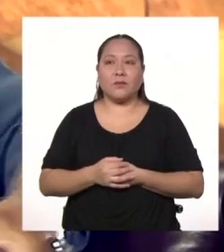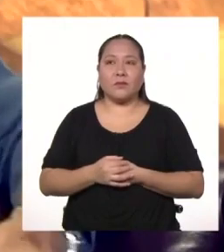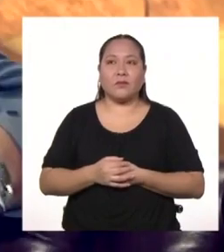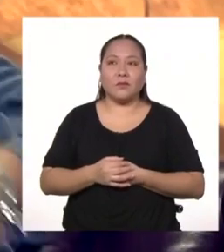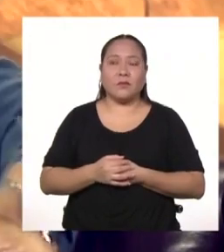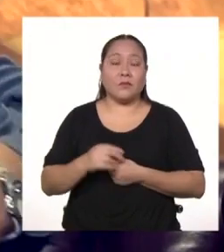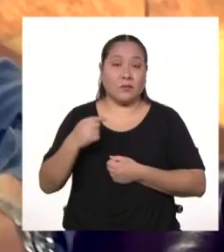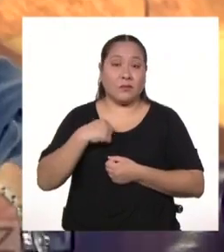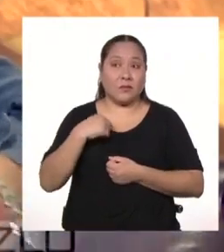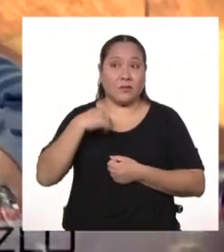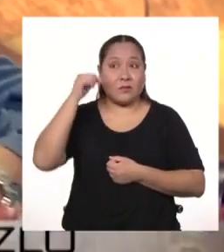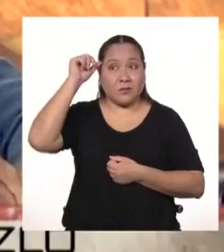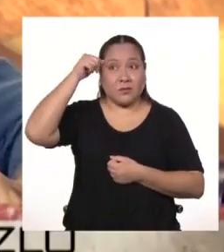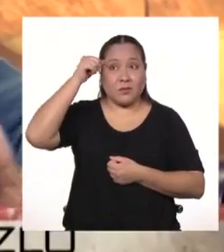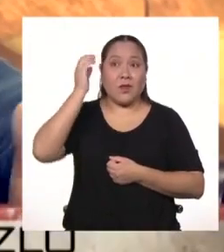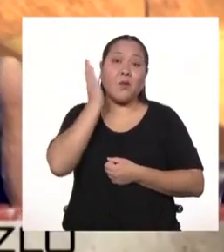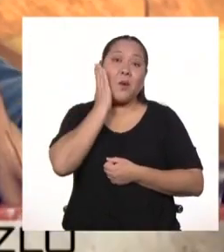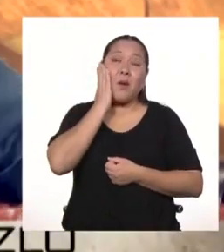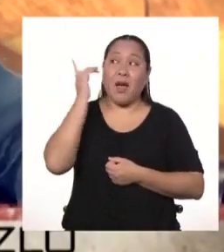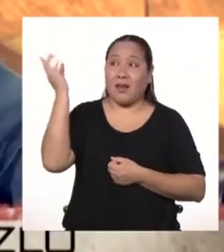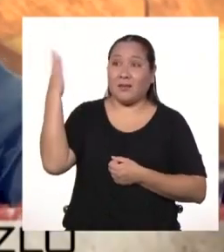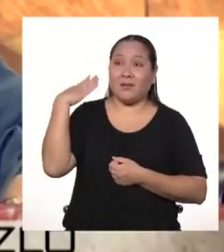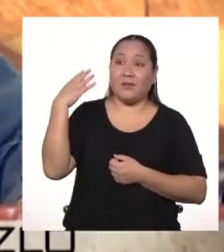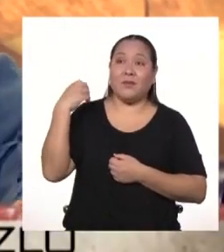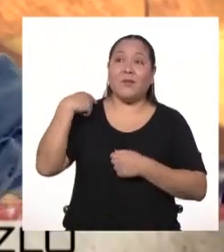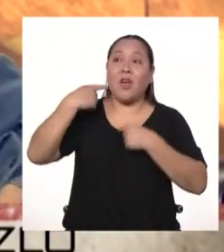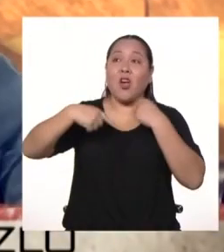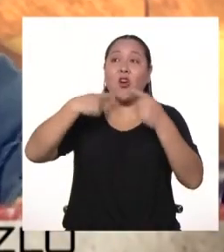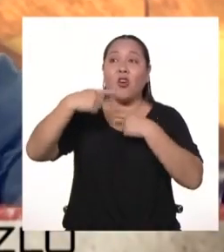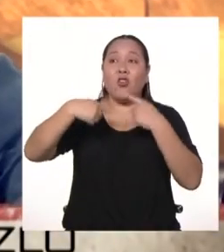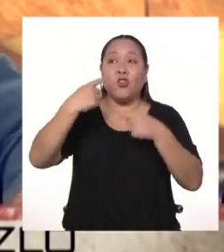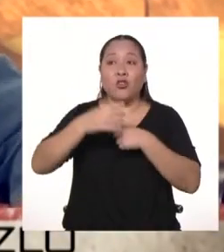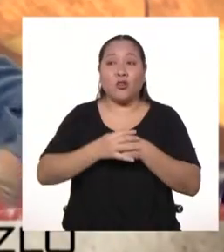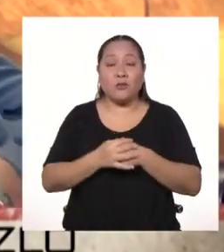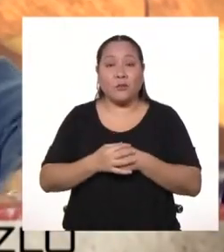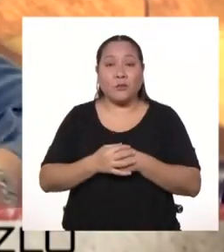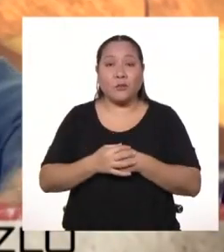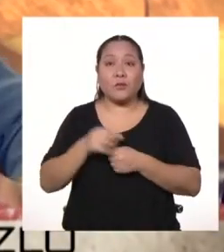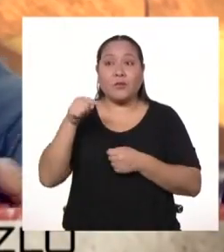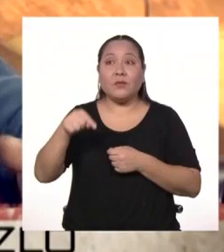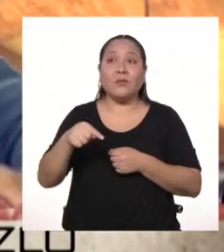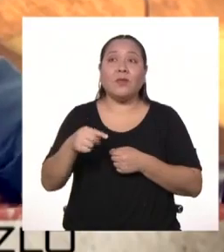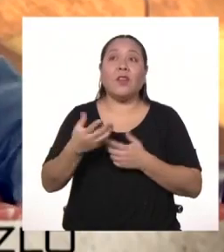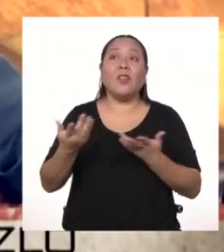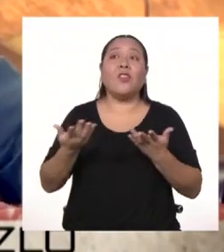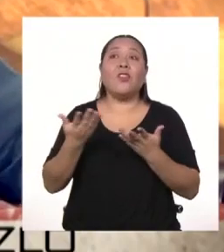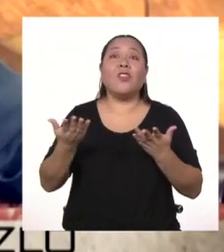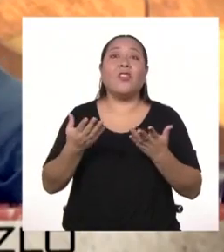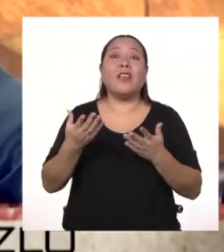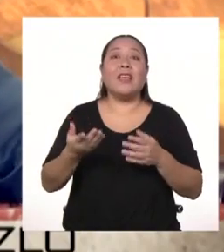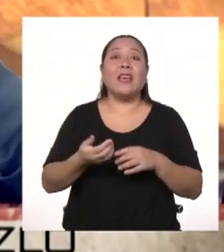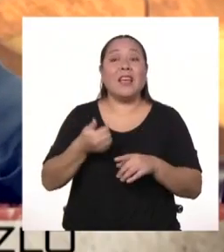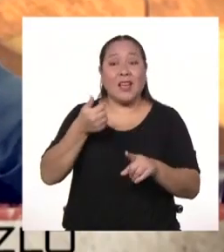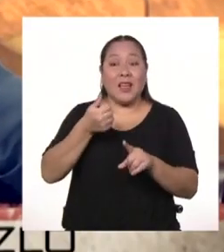Yo me acuerdo que mi madre me ha contado que los originales de los Heraldos Negros estaban en la